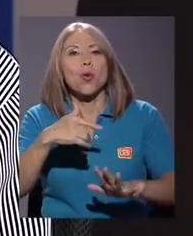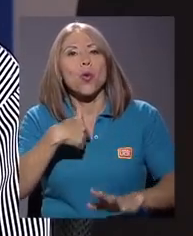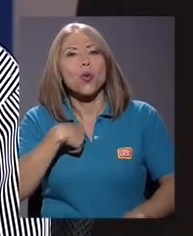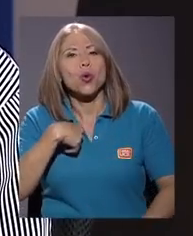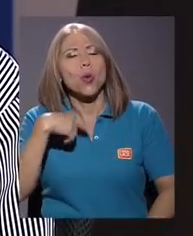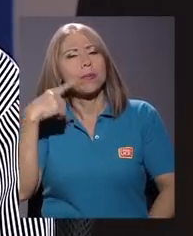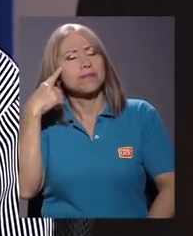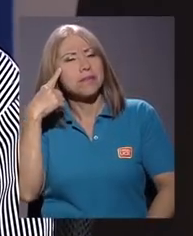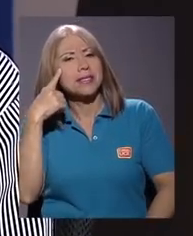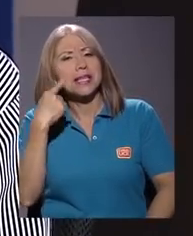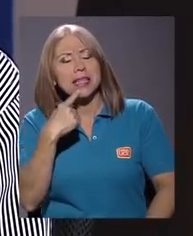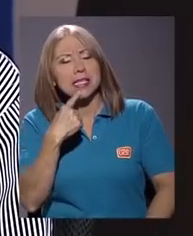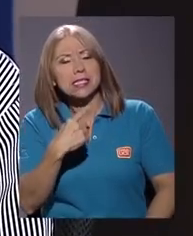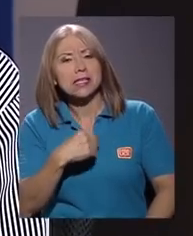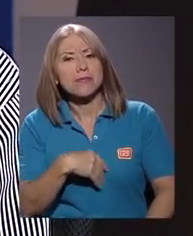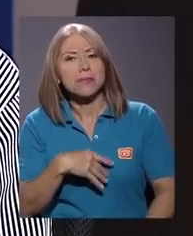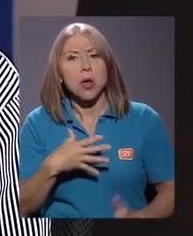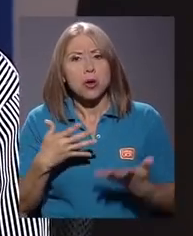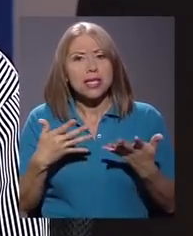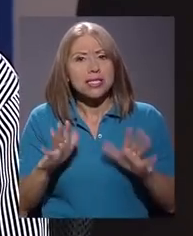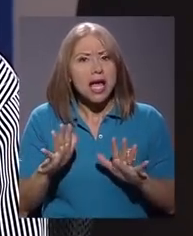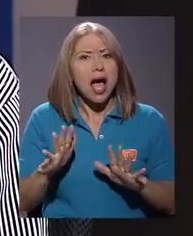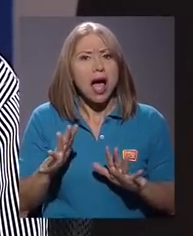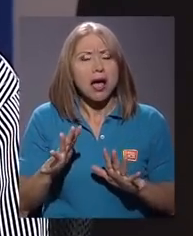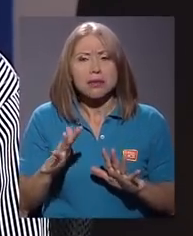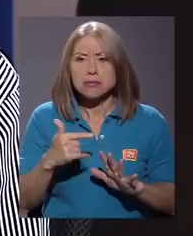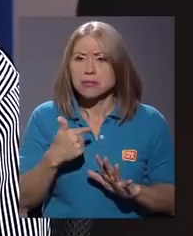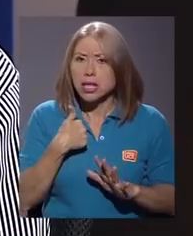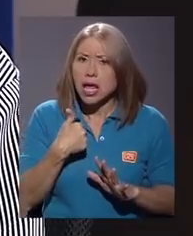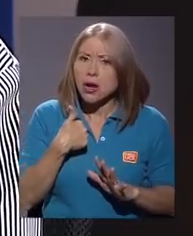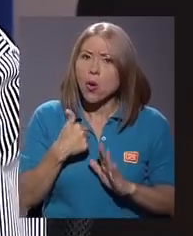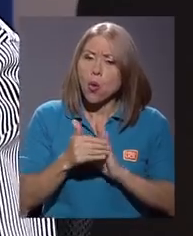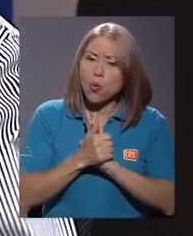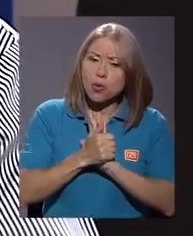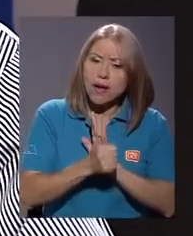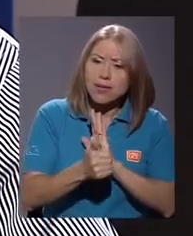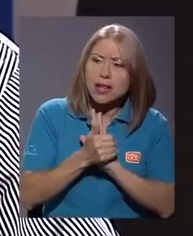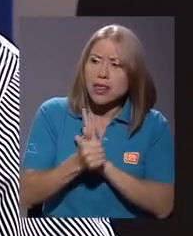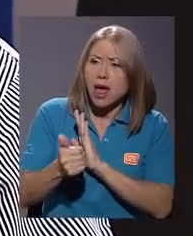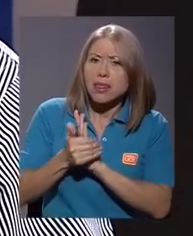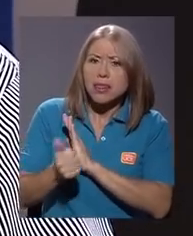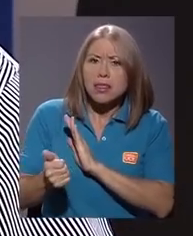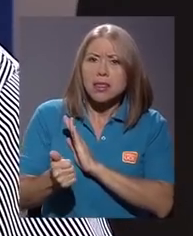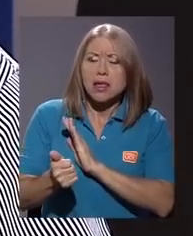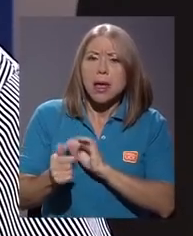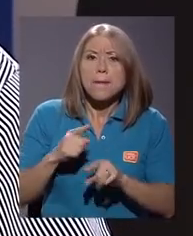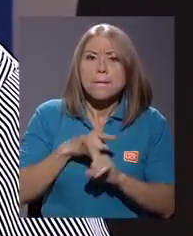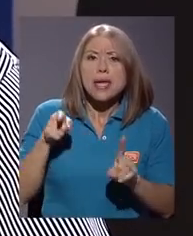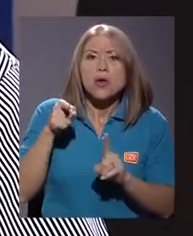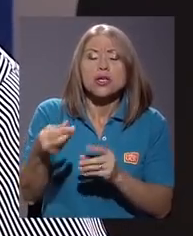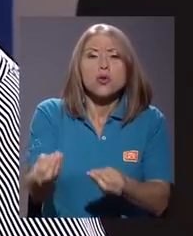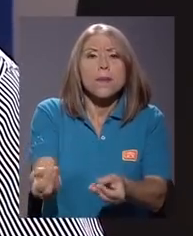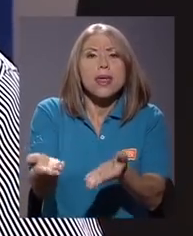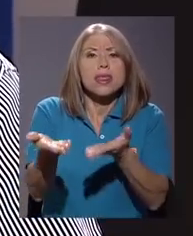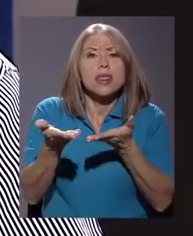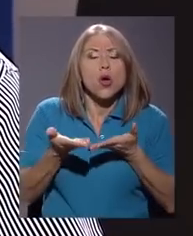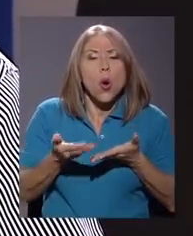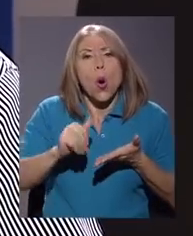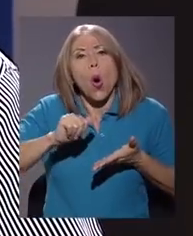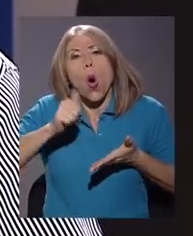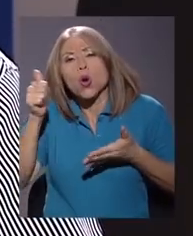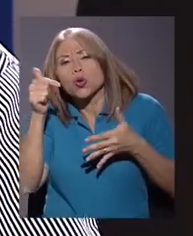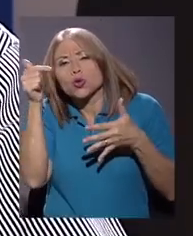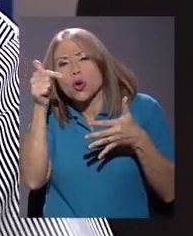que decís Okay tengo he instalado una habilidad pero que me trajo un montón de otros conocimientos tal vez colaterales